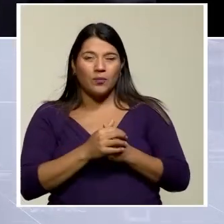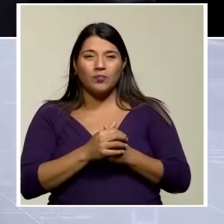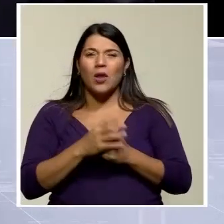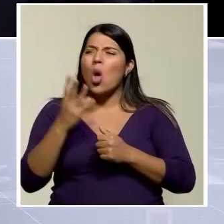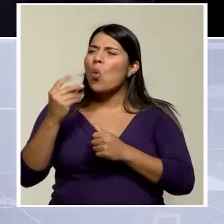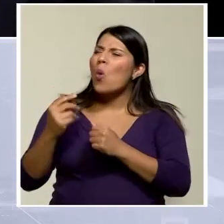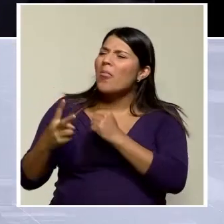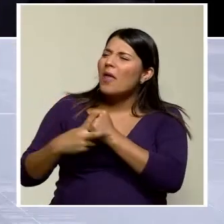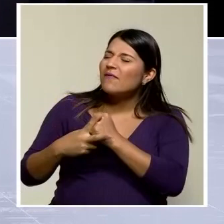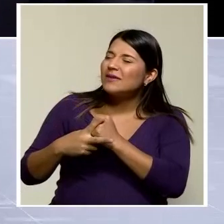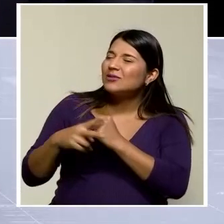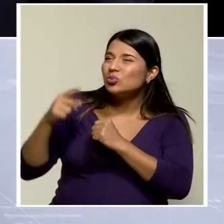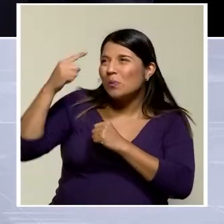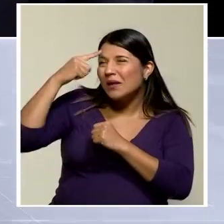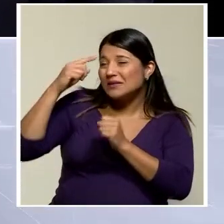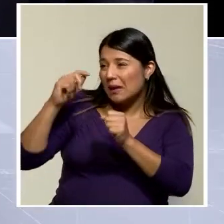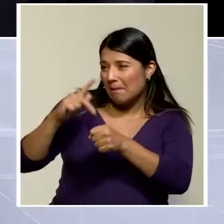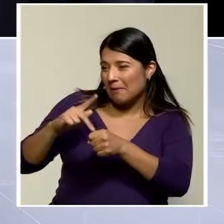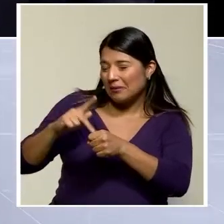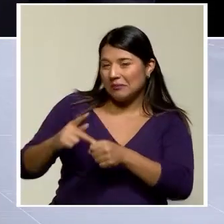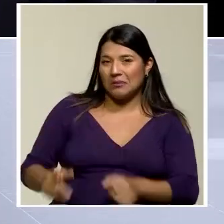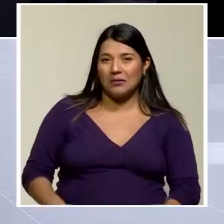¿Cuántas veces se ve?